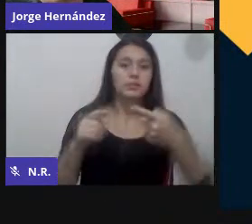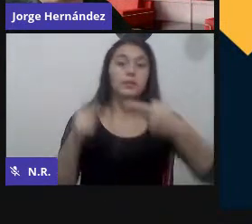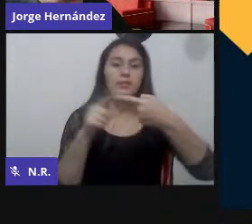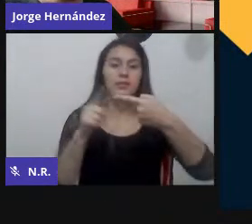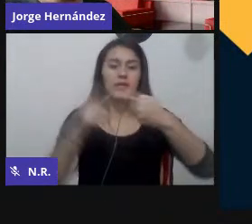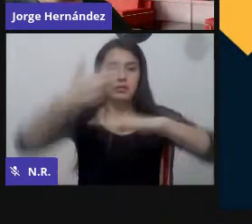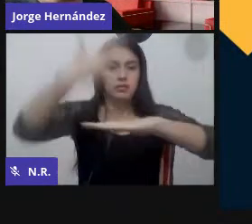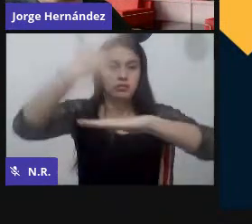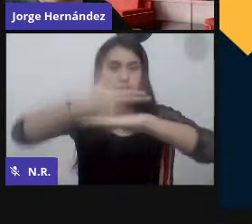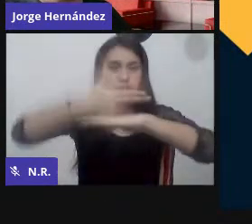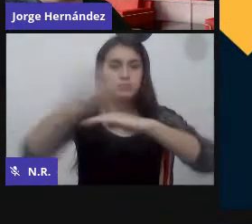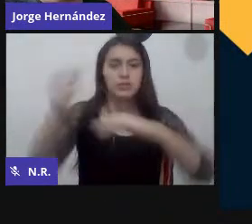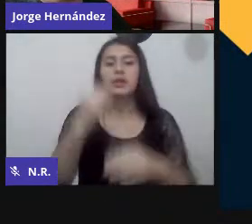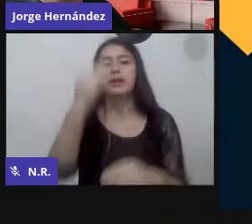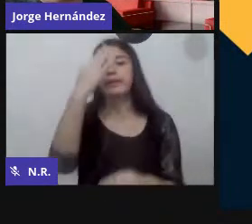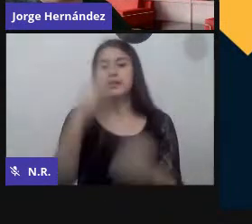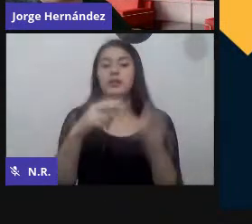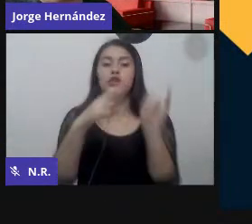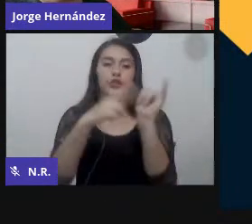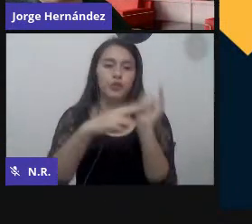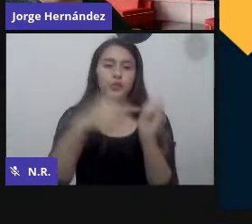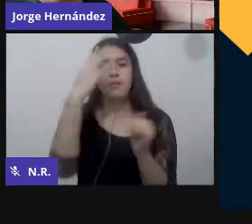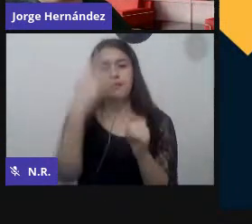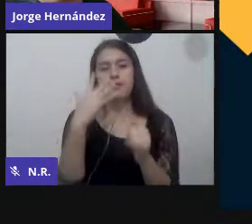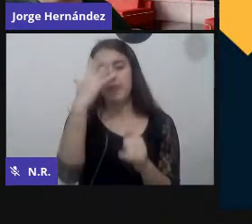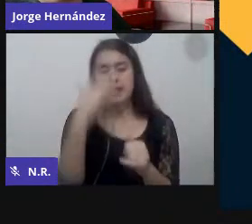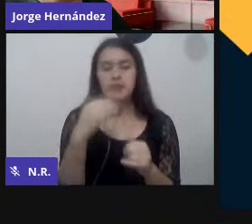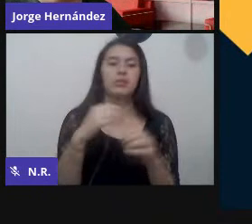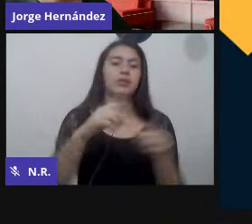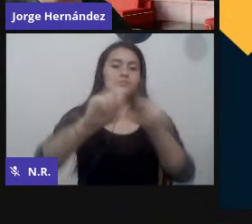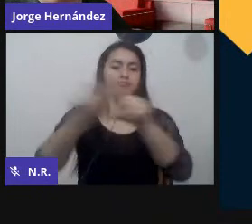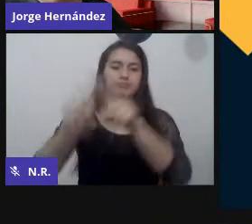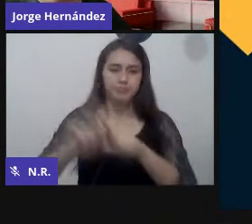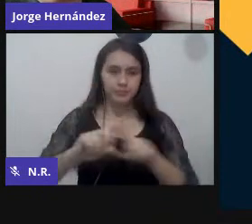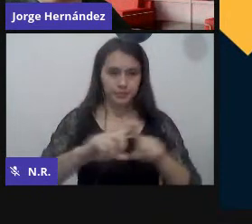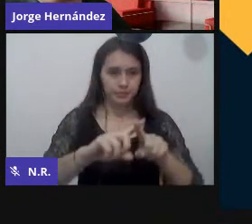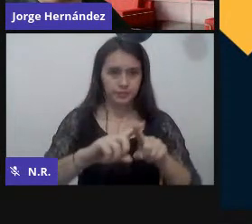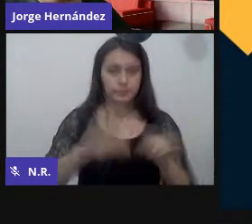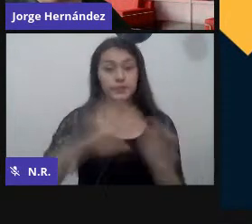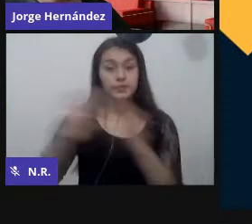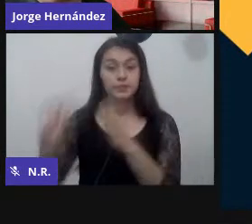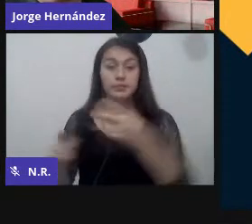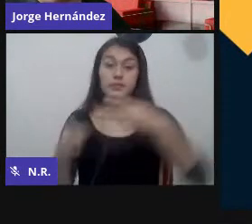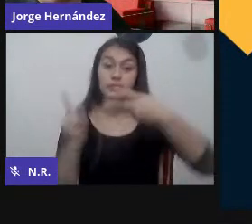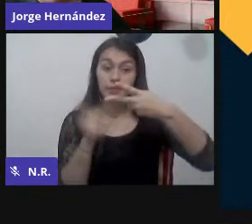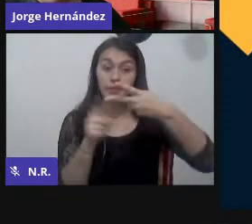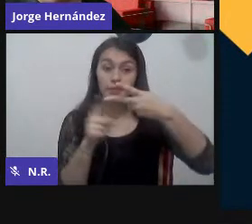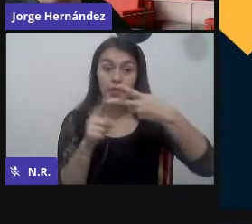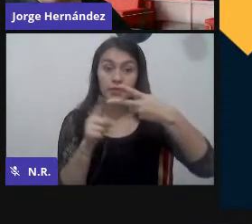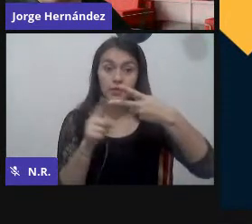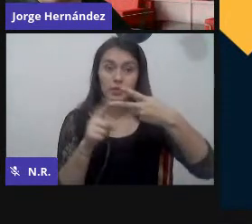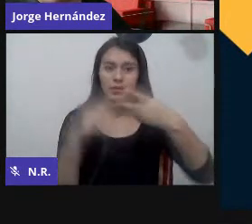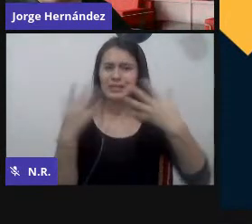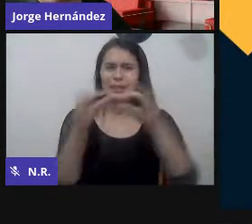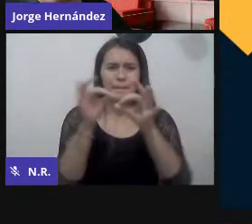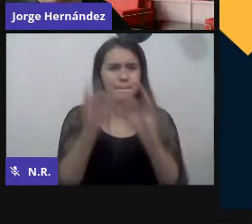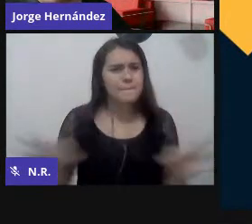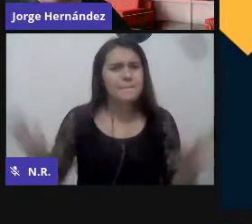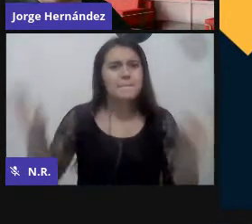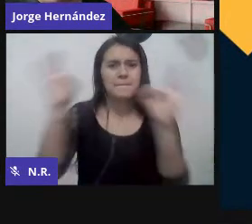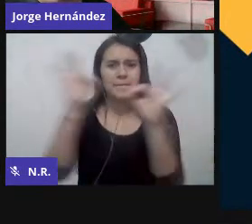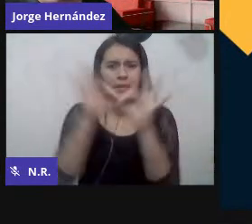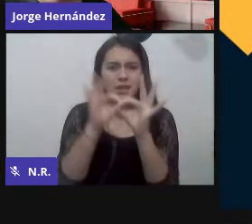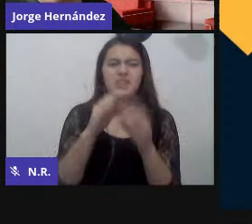en las redes sociales. Y en la segunda parte, que es también, digamos, una parte gruesa, los gestores, que es